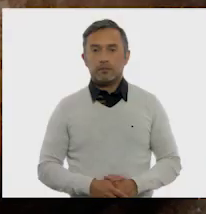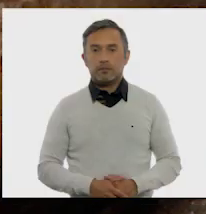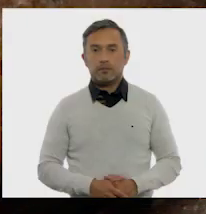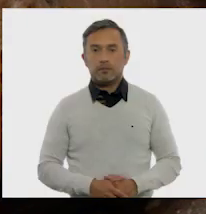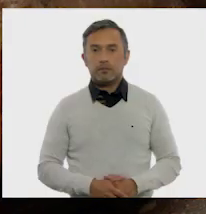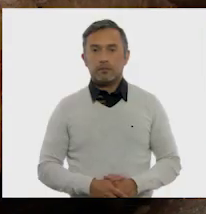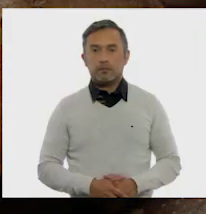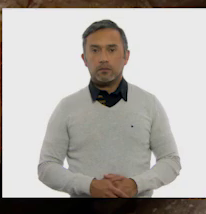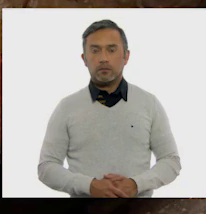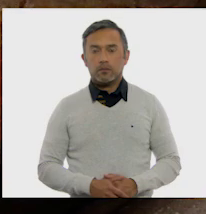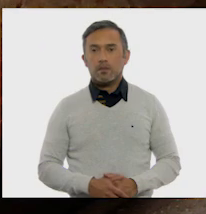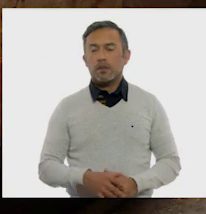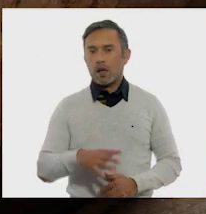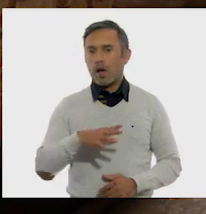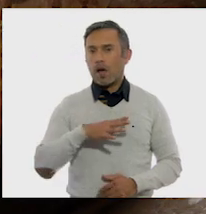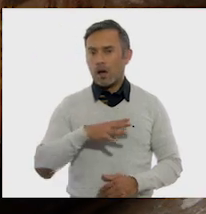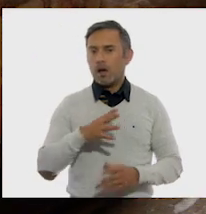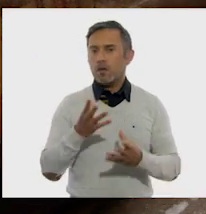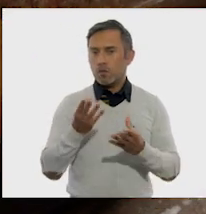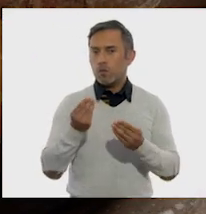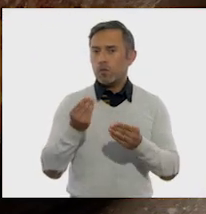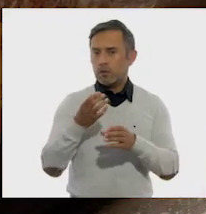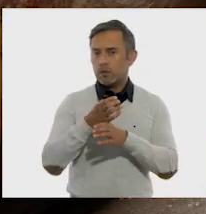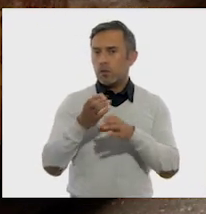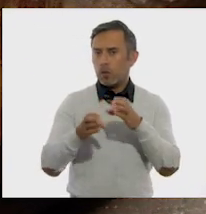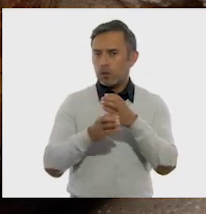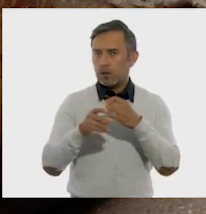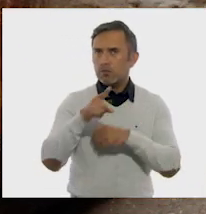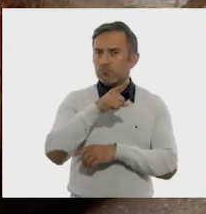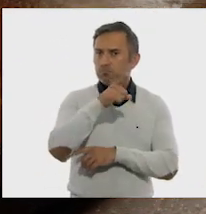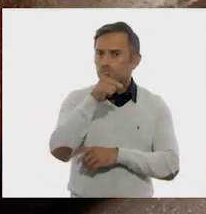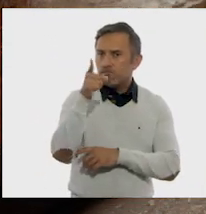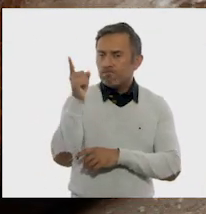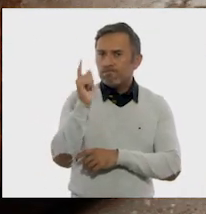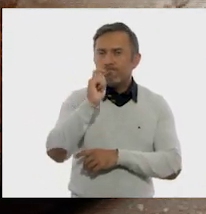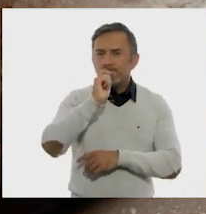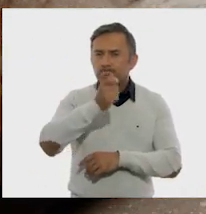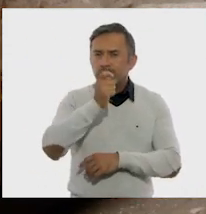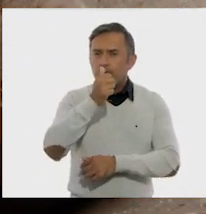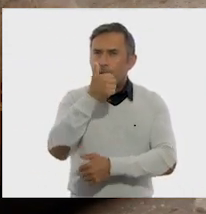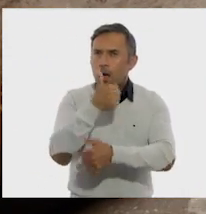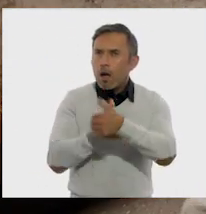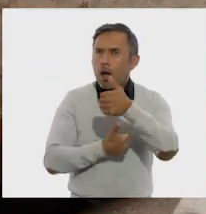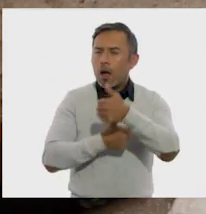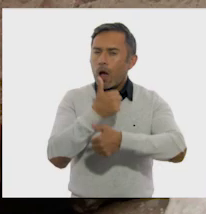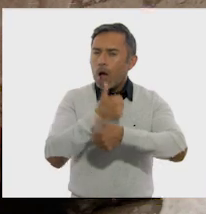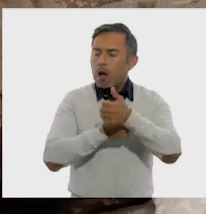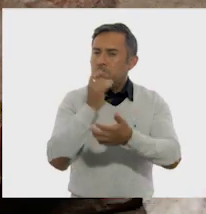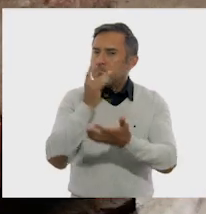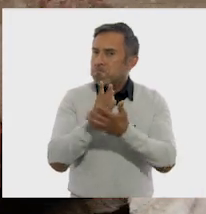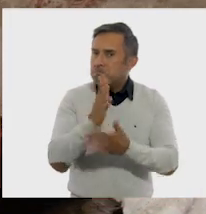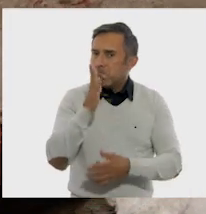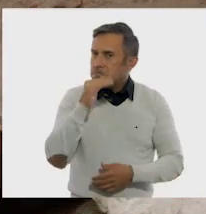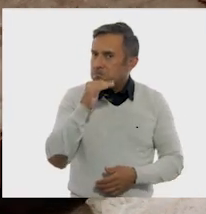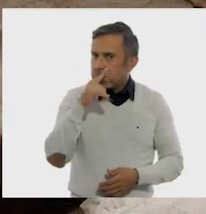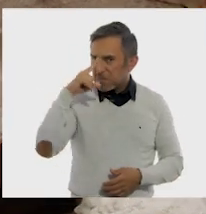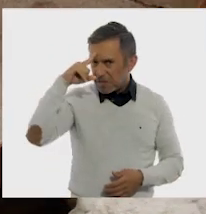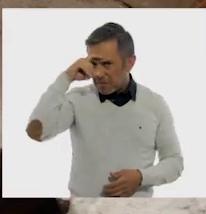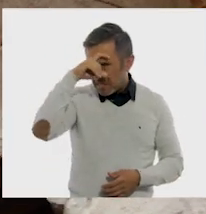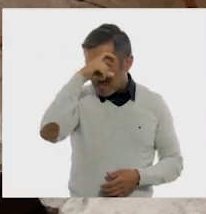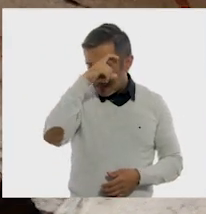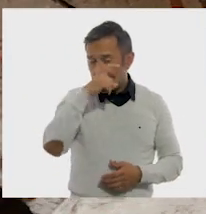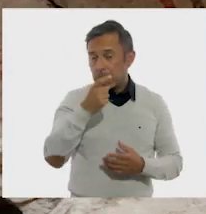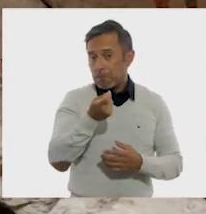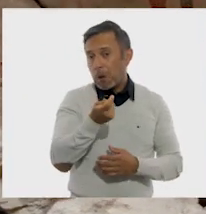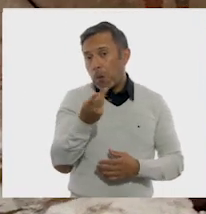Hay muchas cosas que son difíciles de descifrar en eso. Algunas personas han dicho